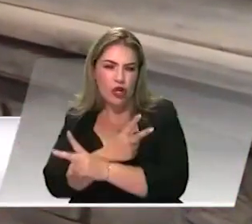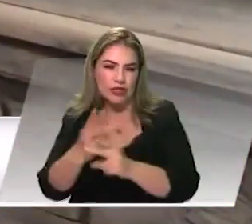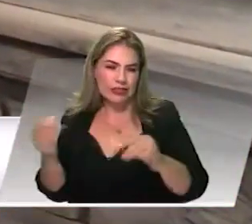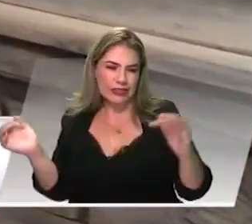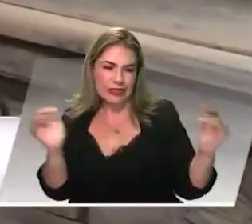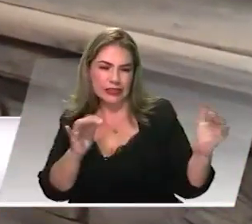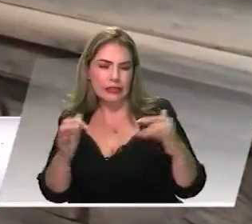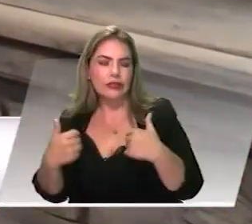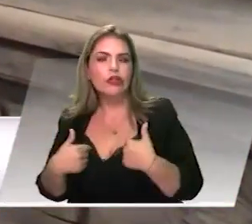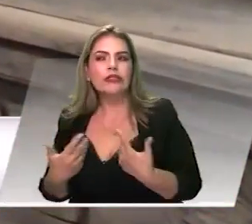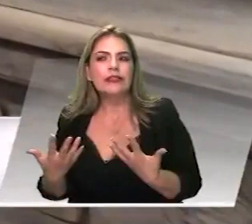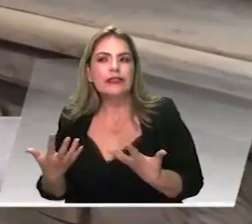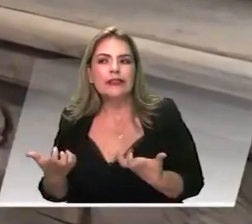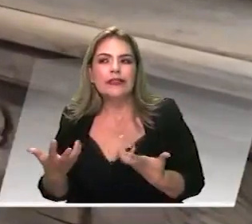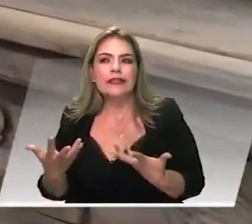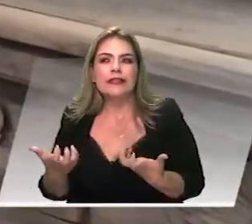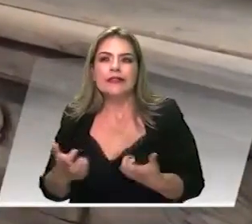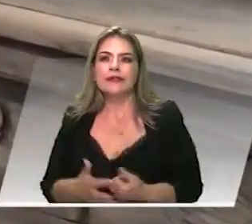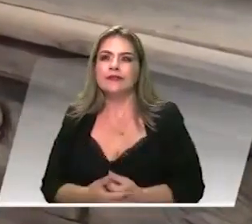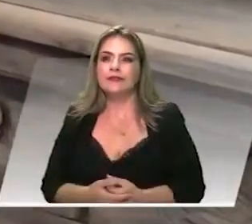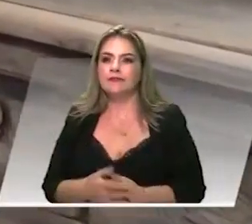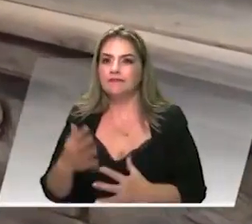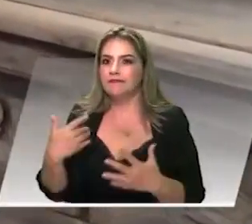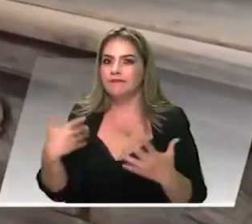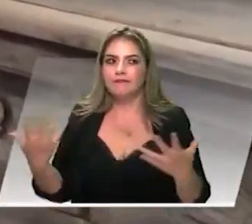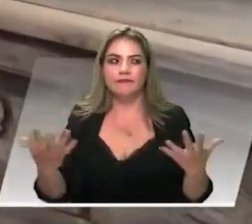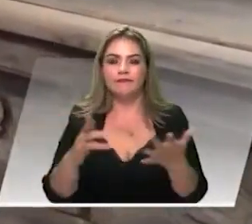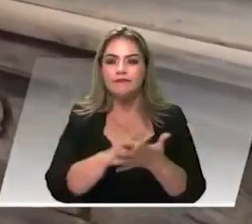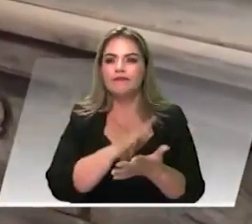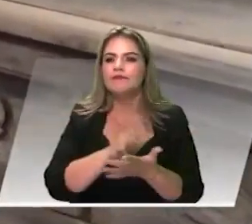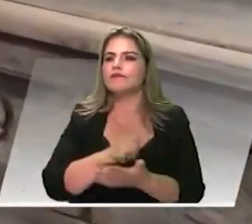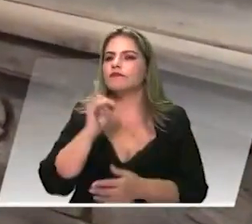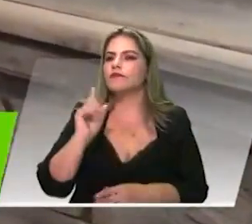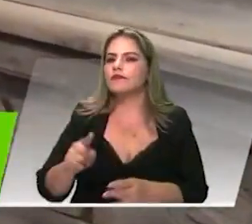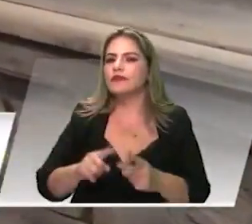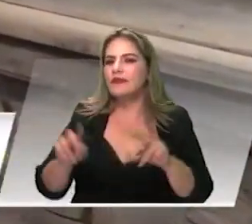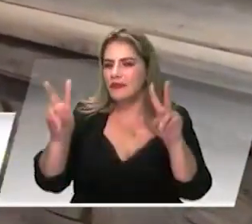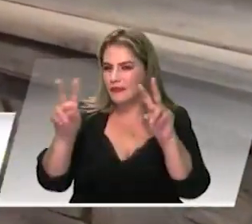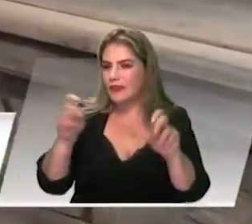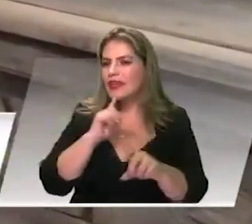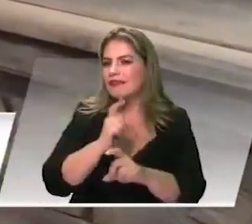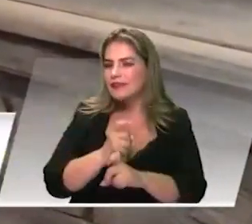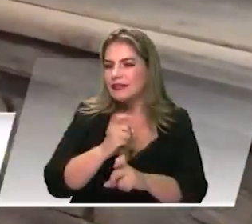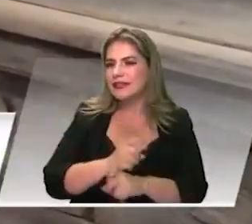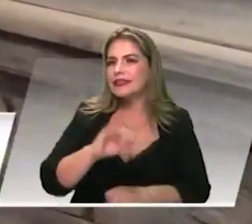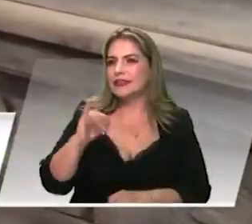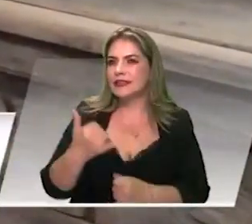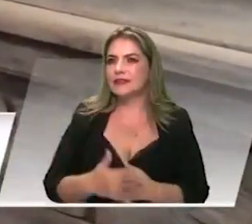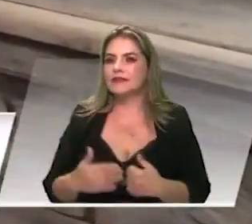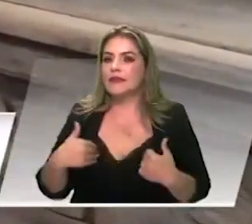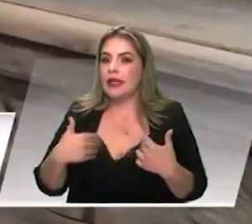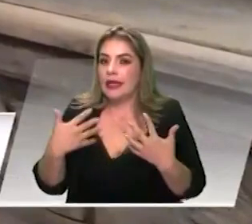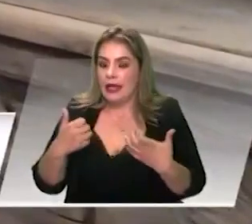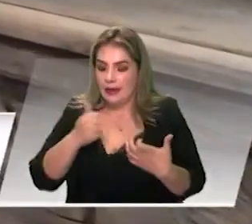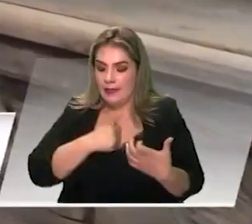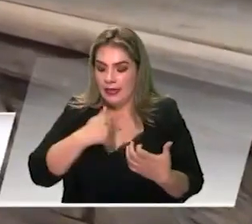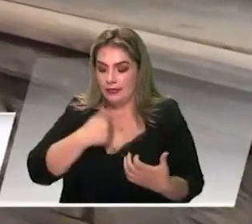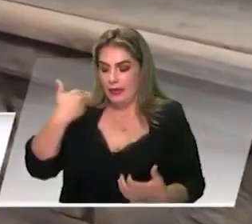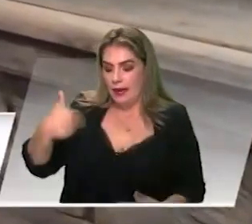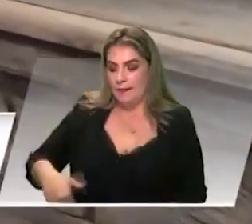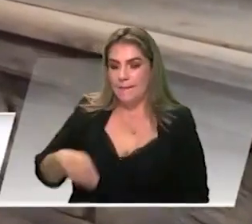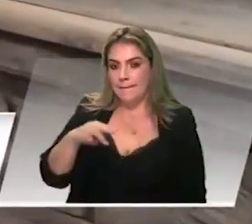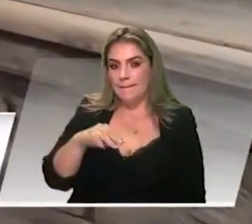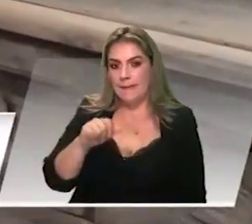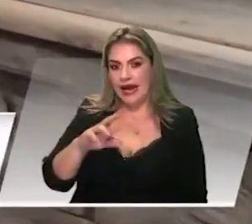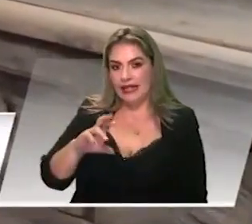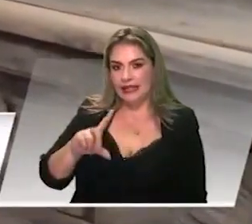quise agarrar porque era un tema complejo. Digamos que yo quería narrarme a Marcela niña, a Marcela joven, que le